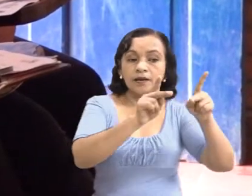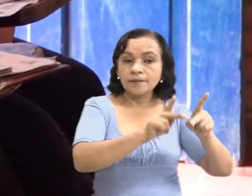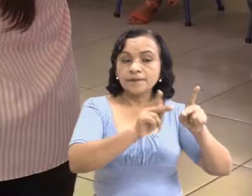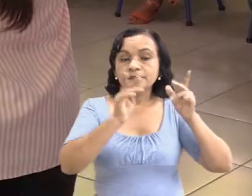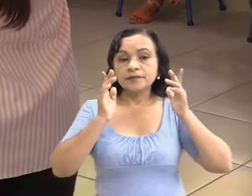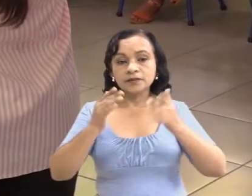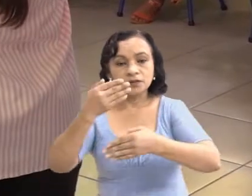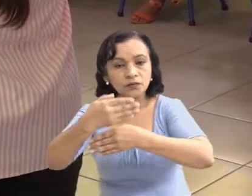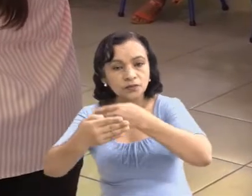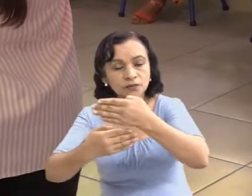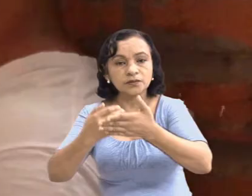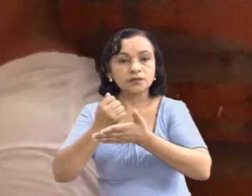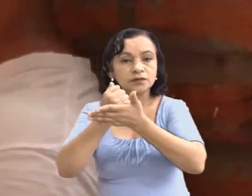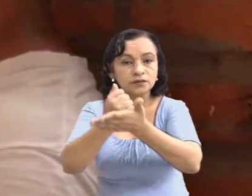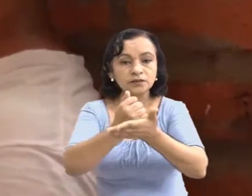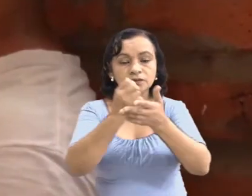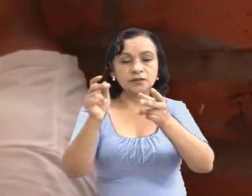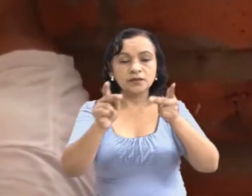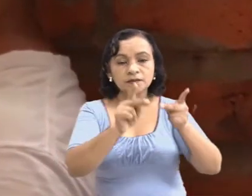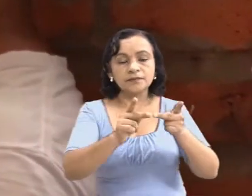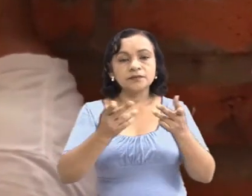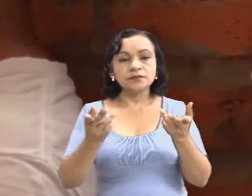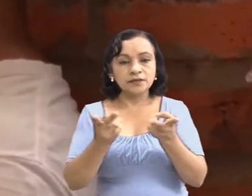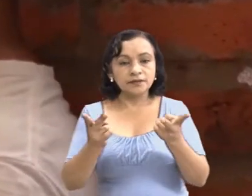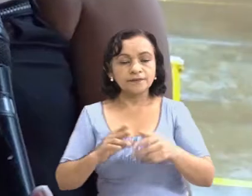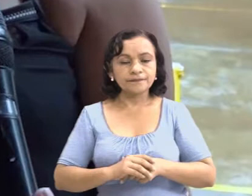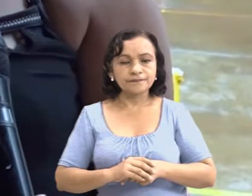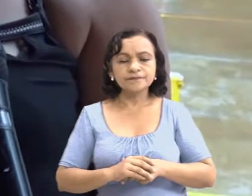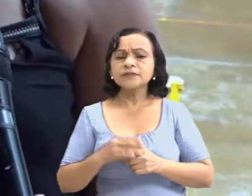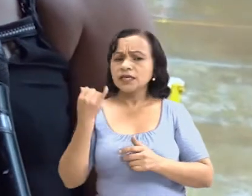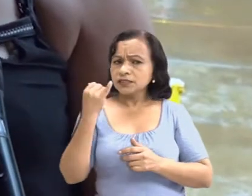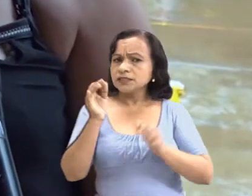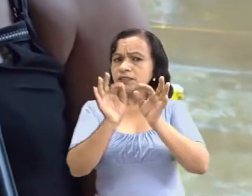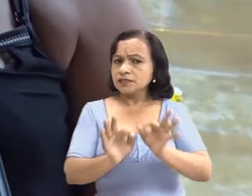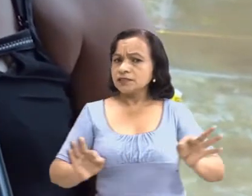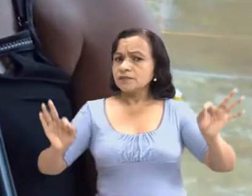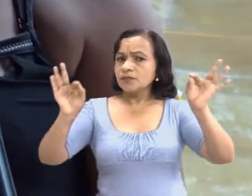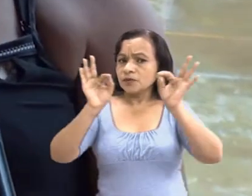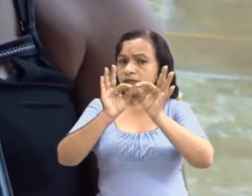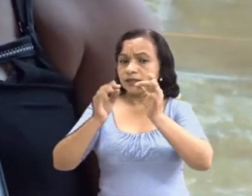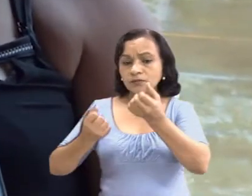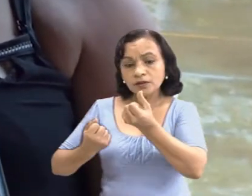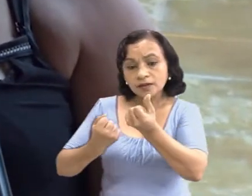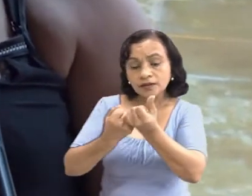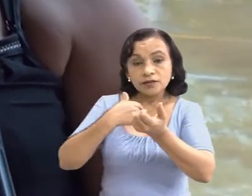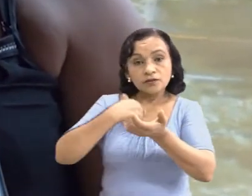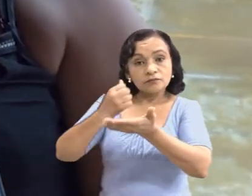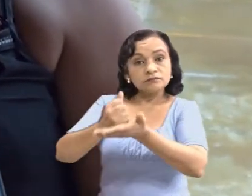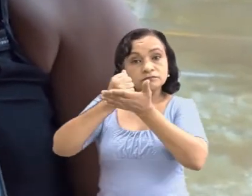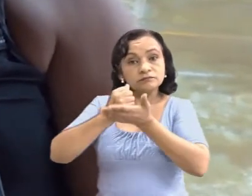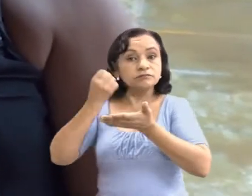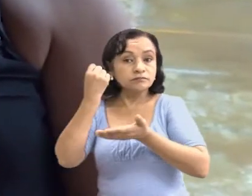integridad física, estructural y medios de subsistencia de los comunitarios. Claro que sí, bastante importante, porque así nos veníamos a asesorar un poco más